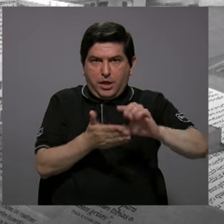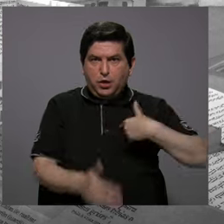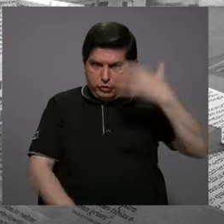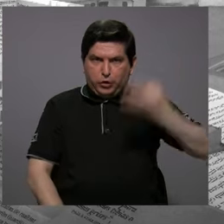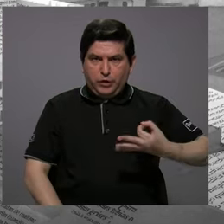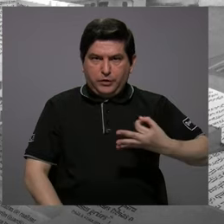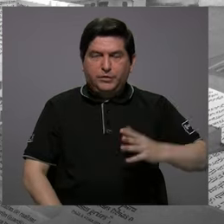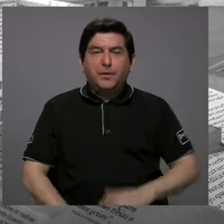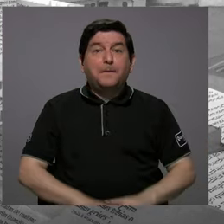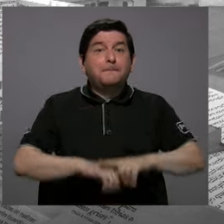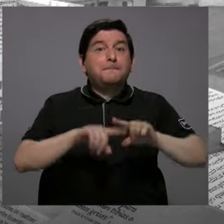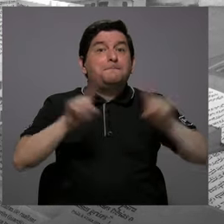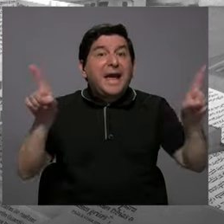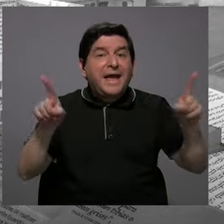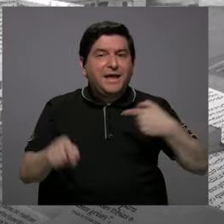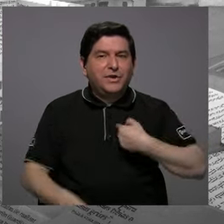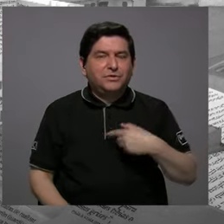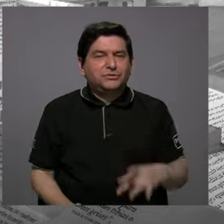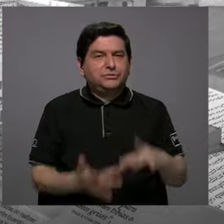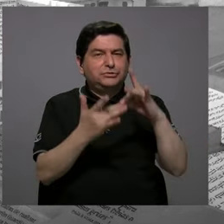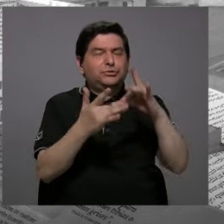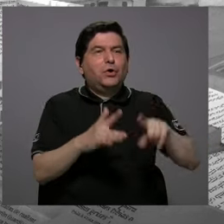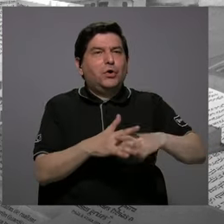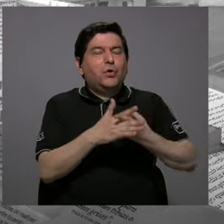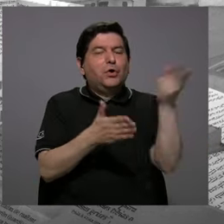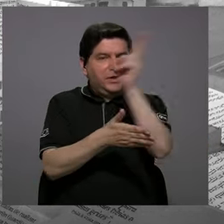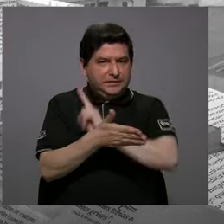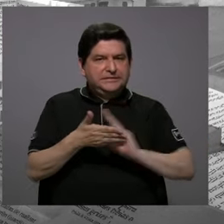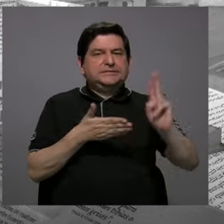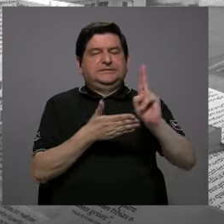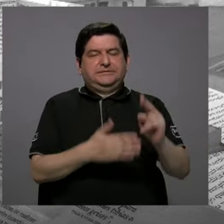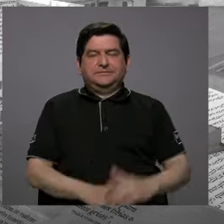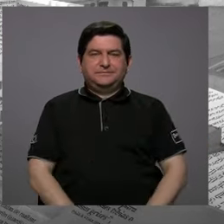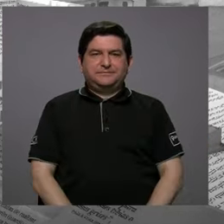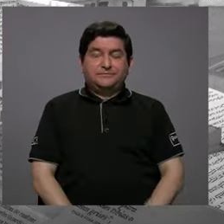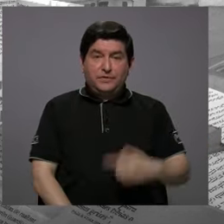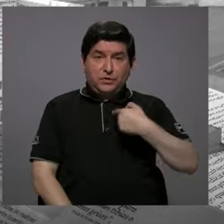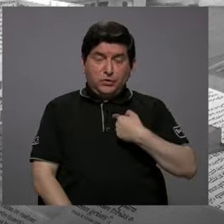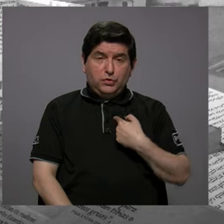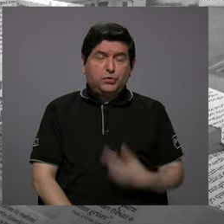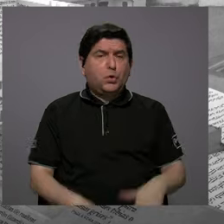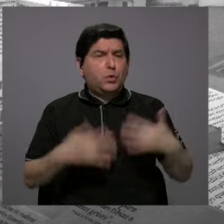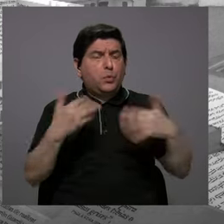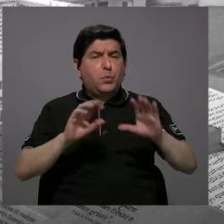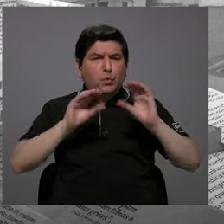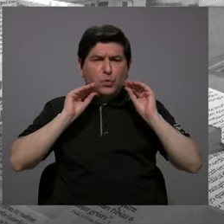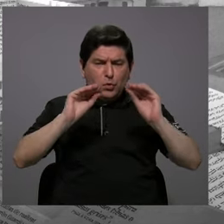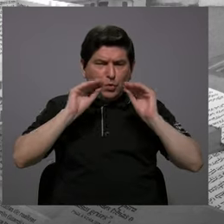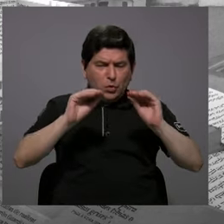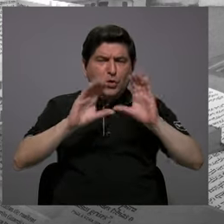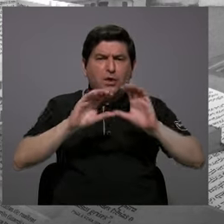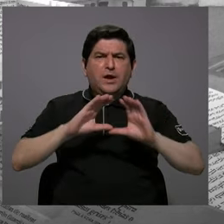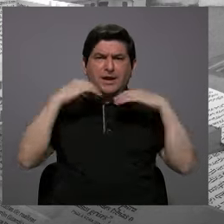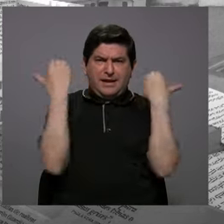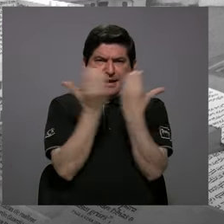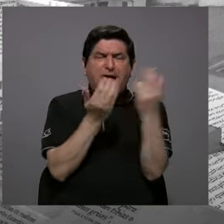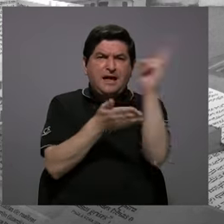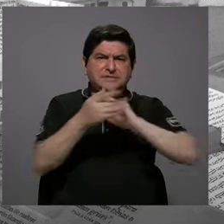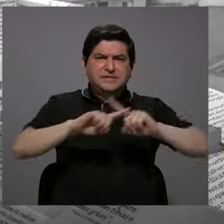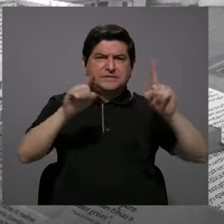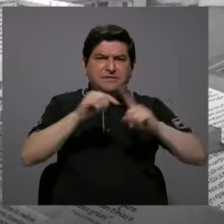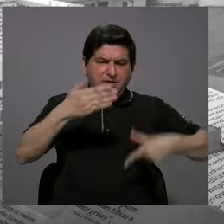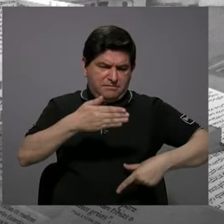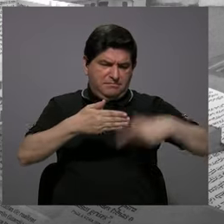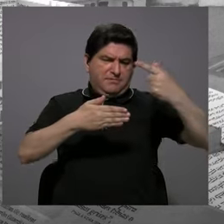mí pero yo en particular lo inicié en la universidad es decir yo doy muchas clases en la universidad en diferentes grados